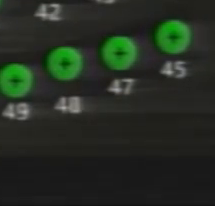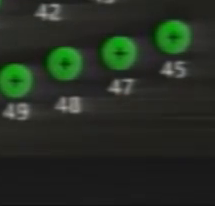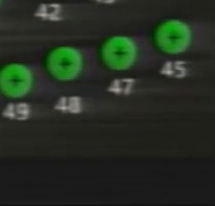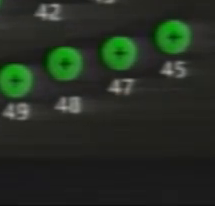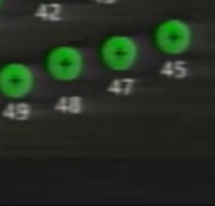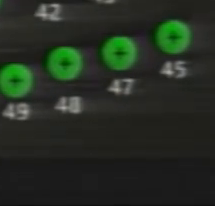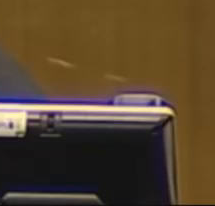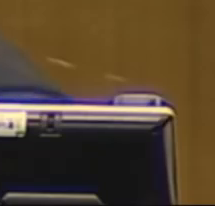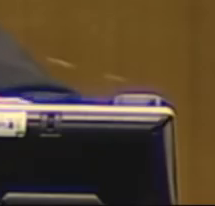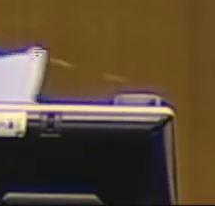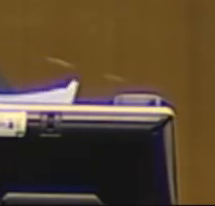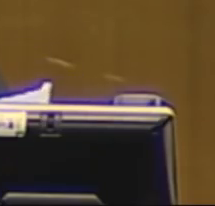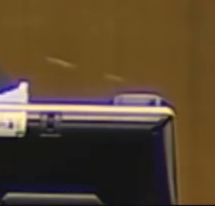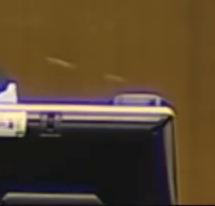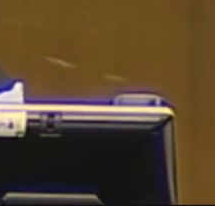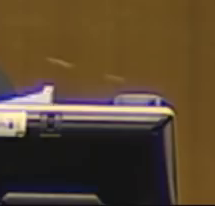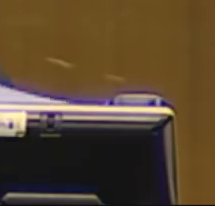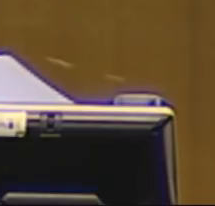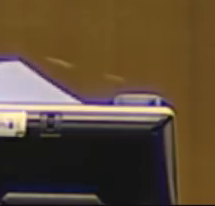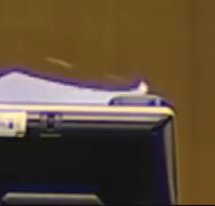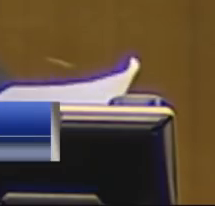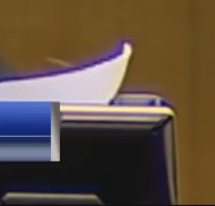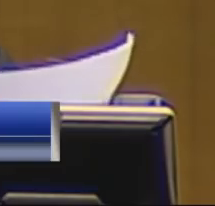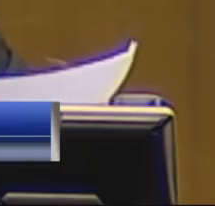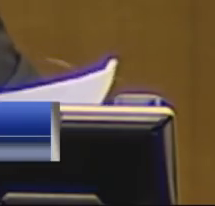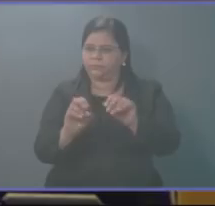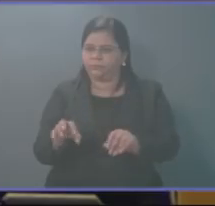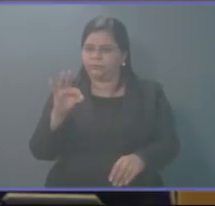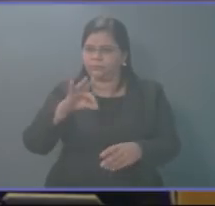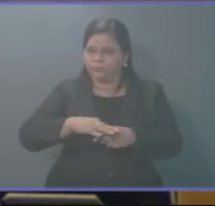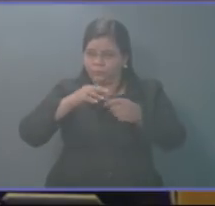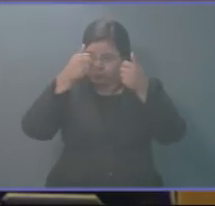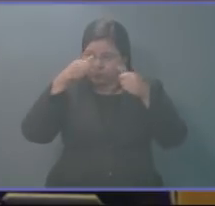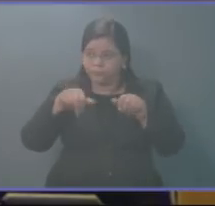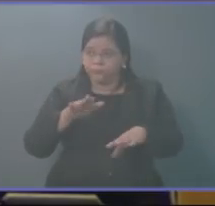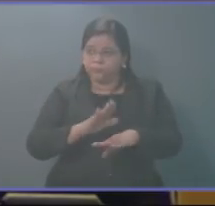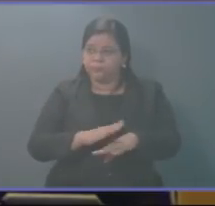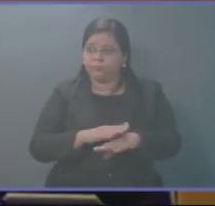Se cierra la votación y con 70 votos se aprueba el llamamiento.